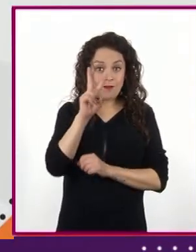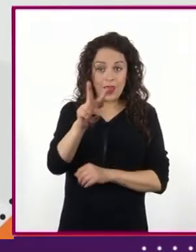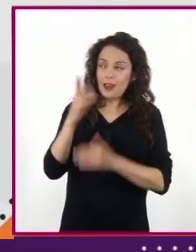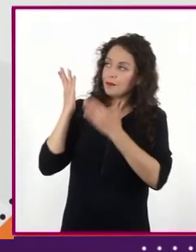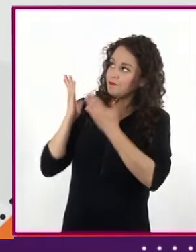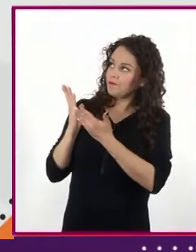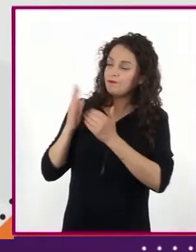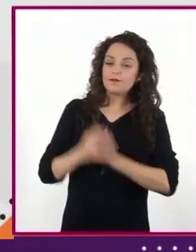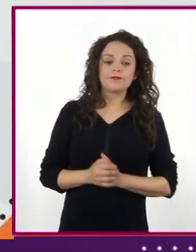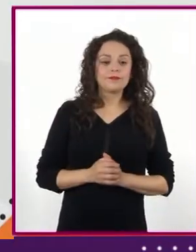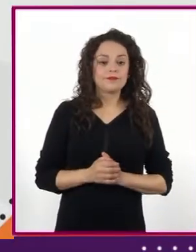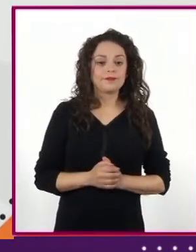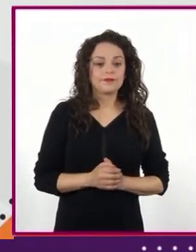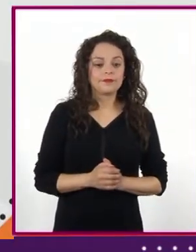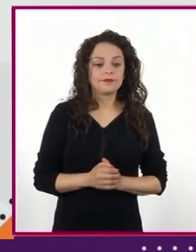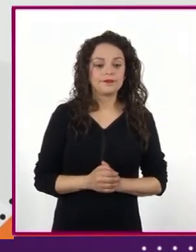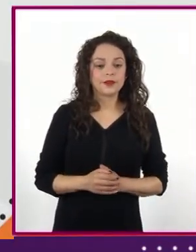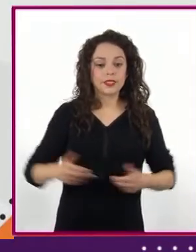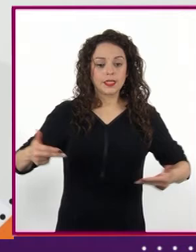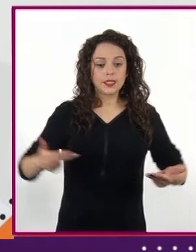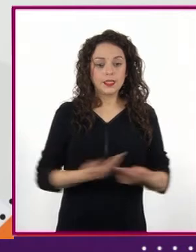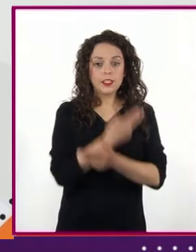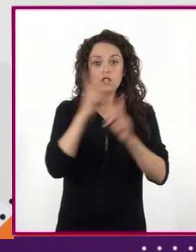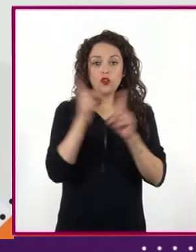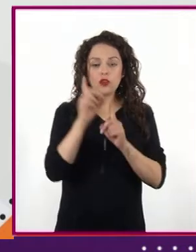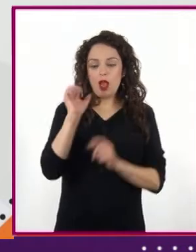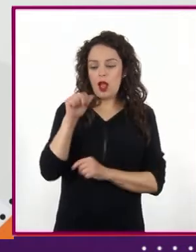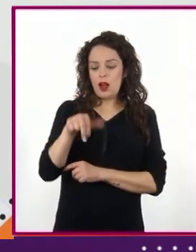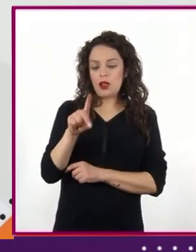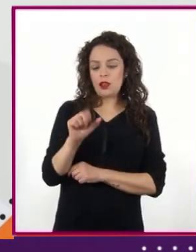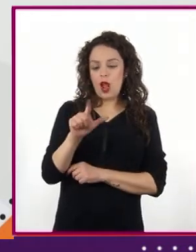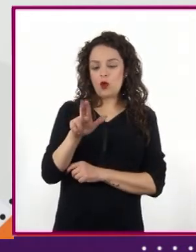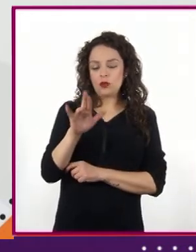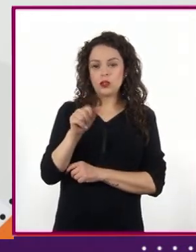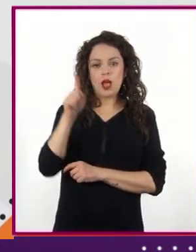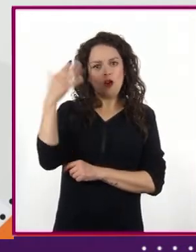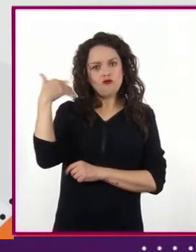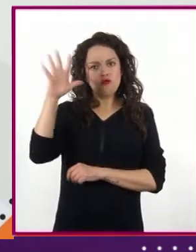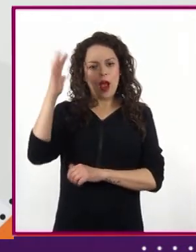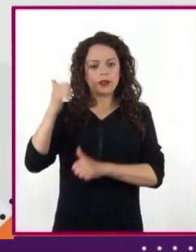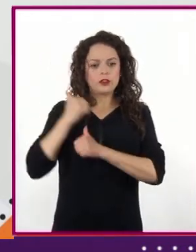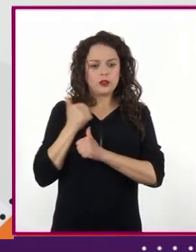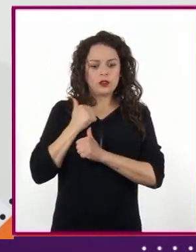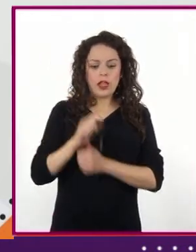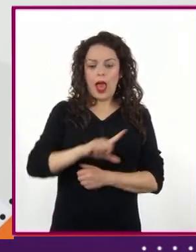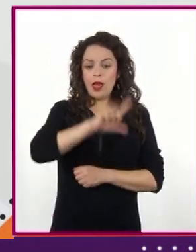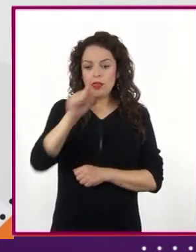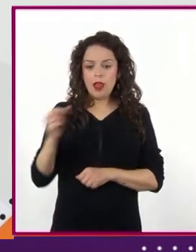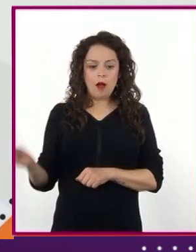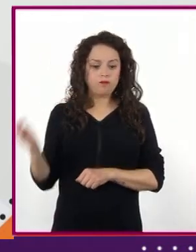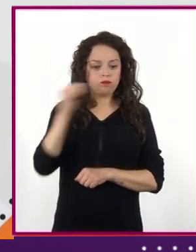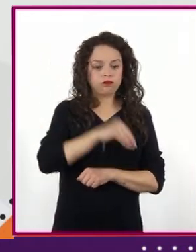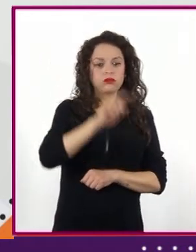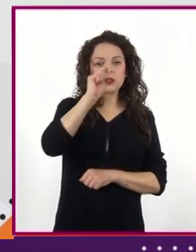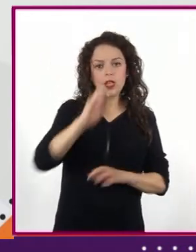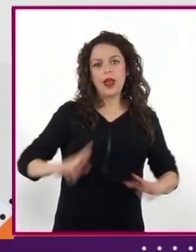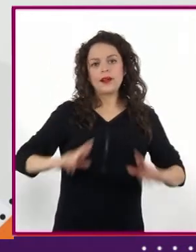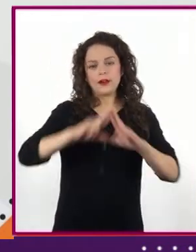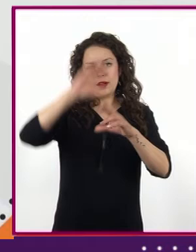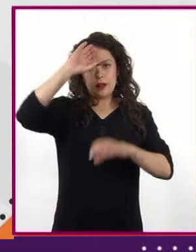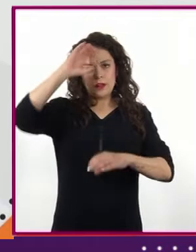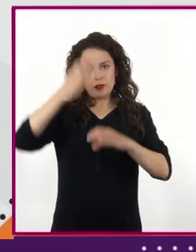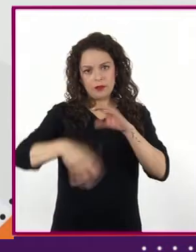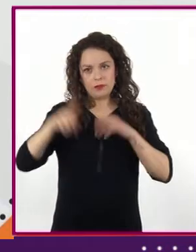Fray Bartolomé de las Casas, nacido en Andalucía, fue soldado y después ejerció el sacerdocio católico. Es el